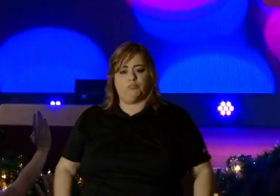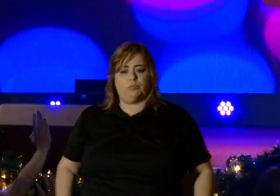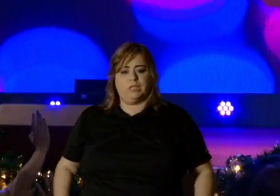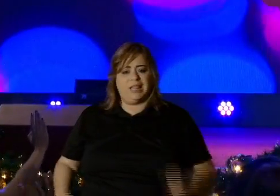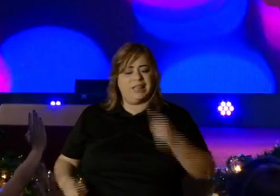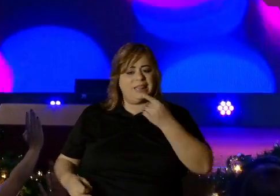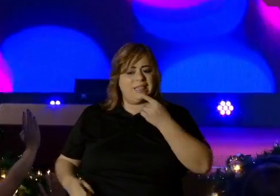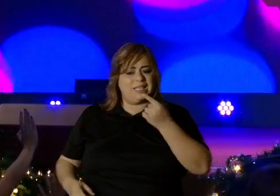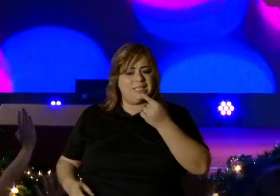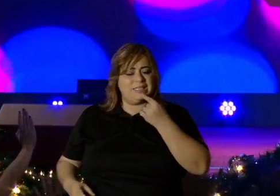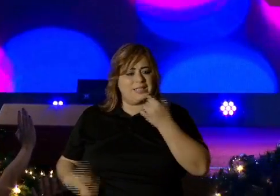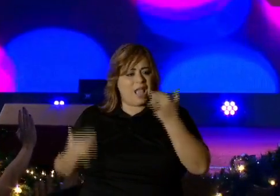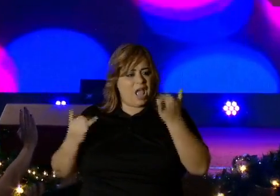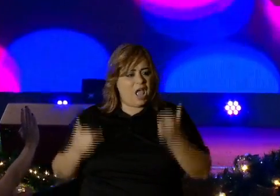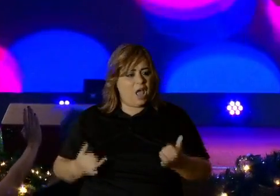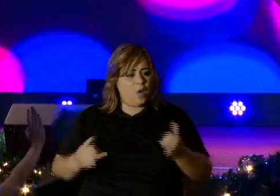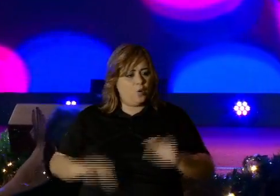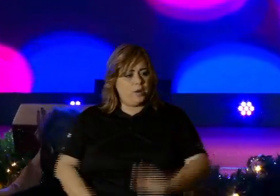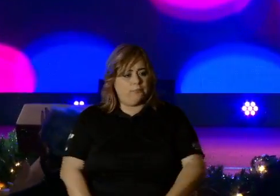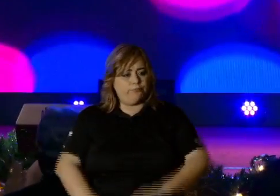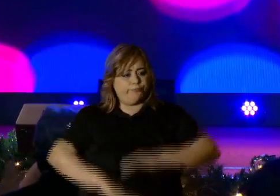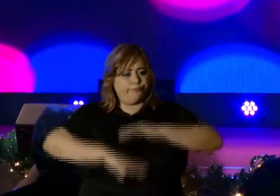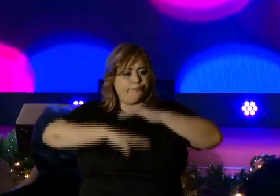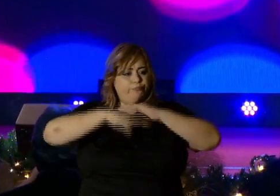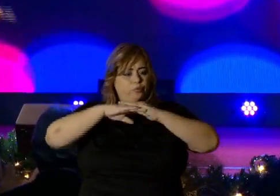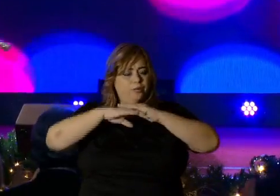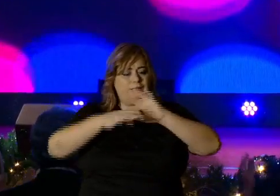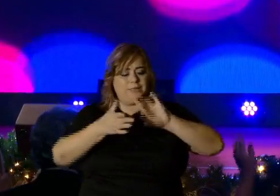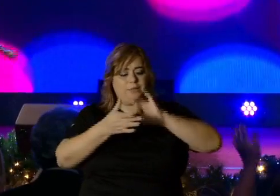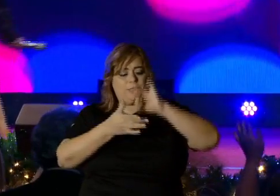llena, se llena, se llena, se llena.